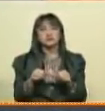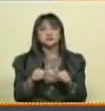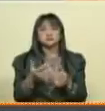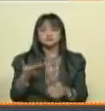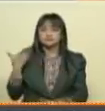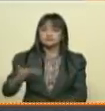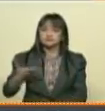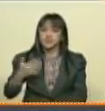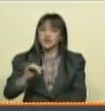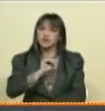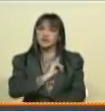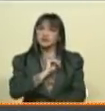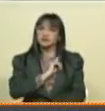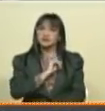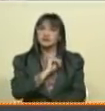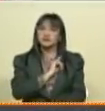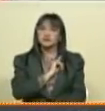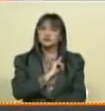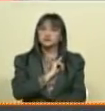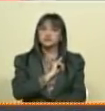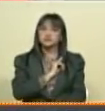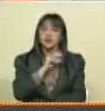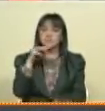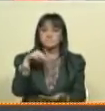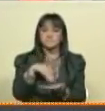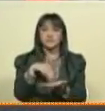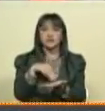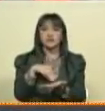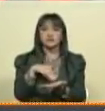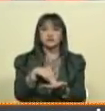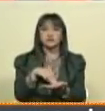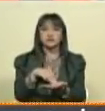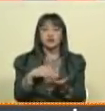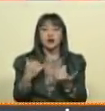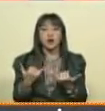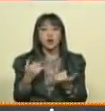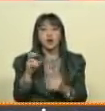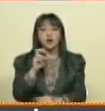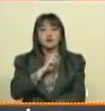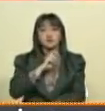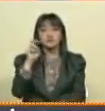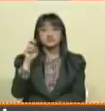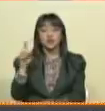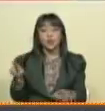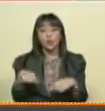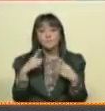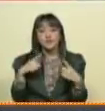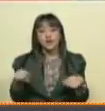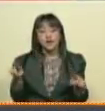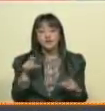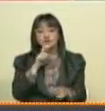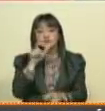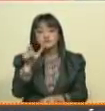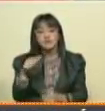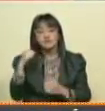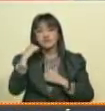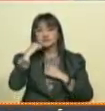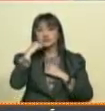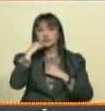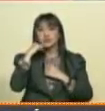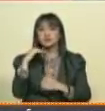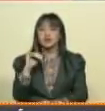valorando nuestra identidad mirandina, hoy que está de aniversario, de cumpleaños Francisco de Miranda, nuestra